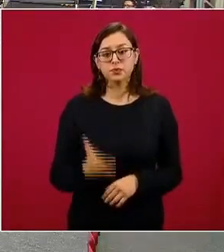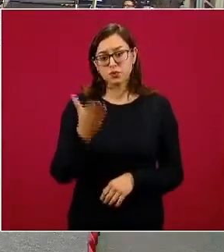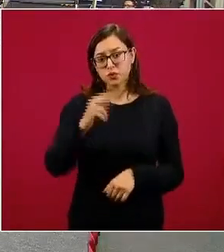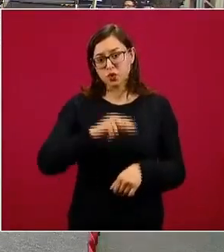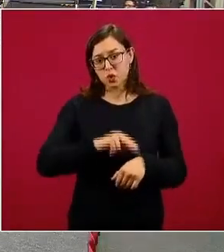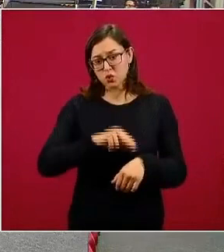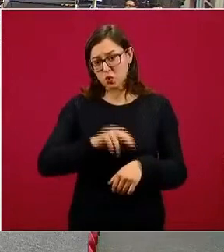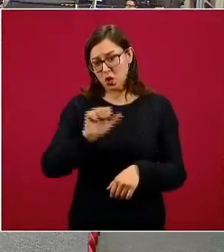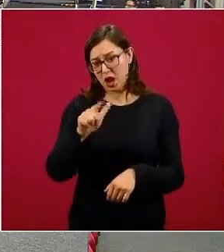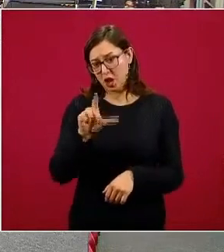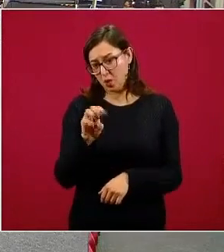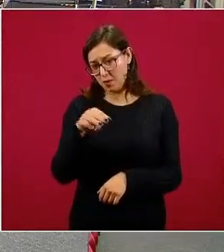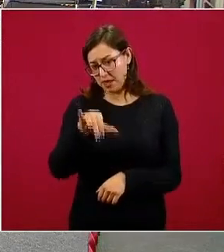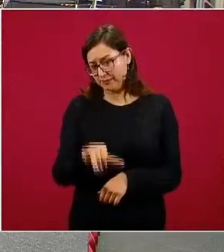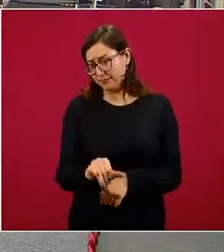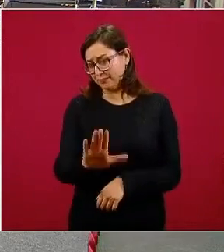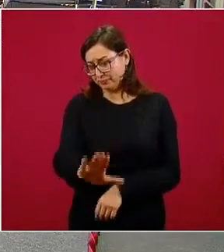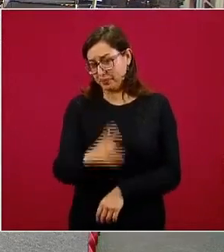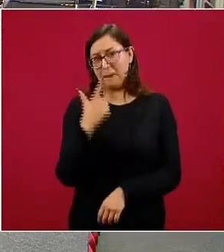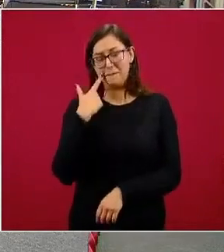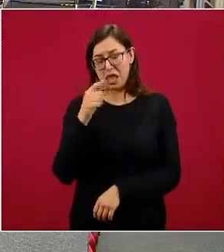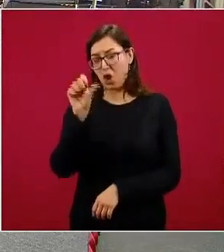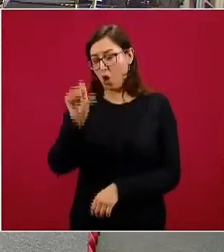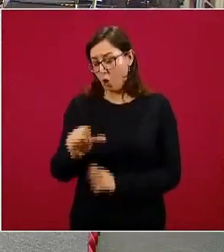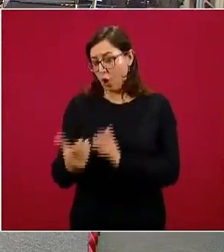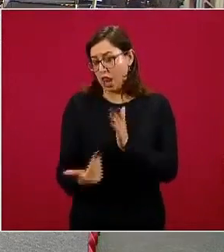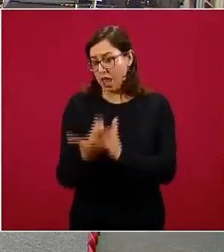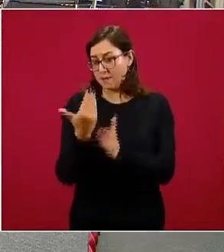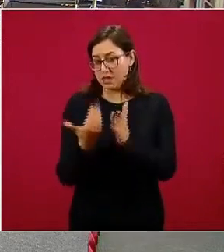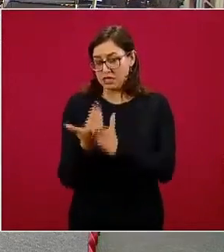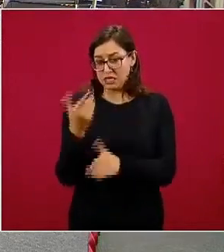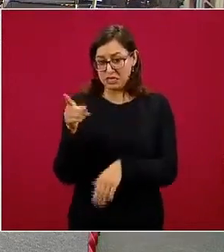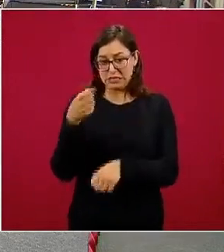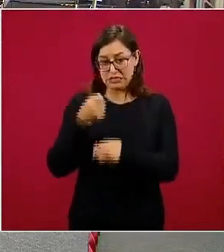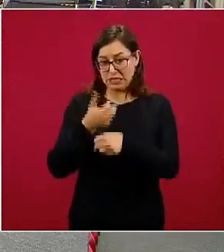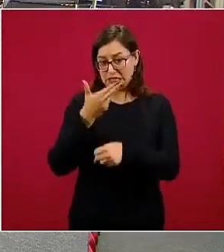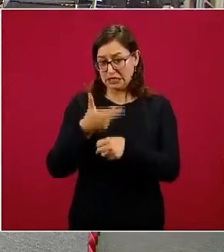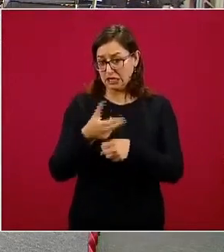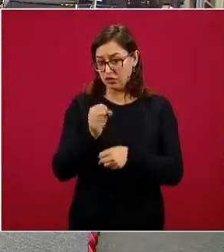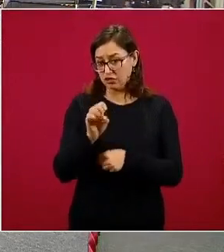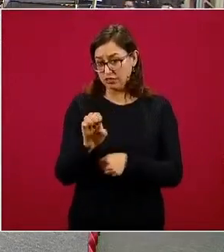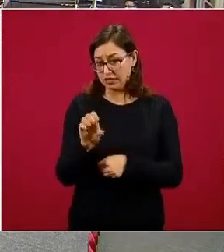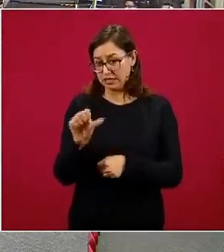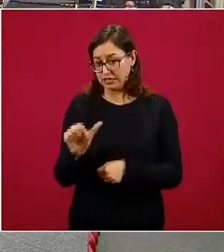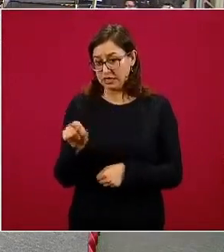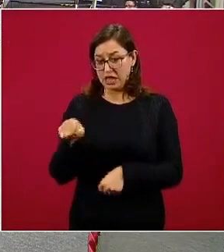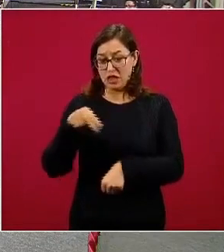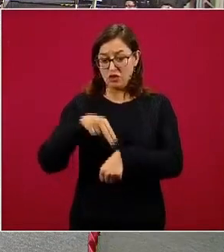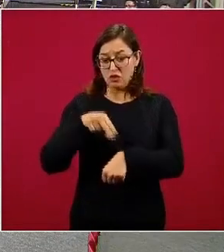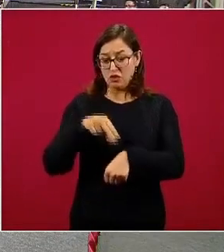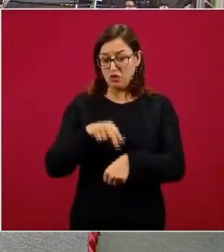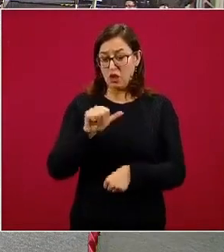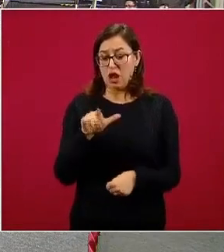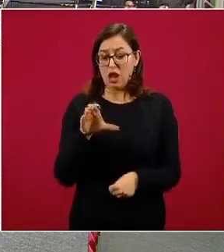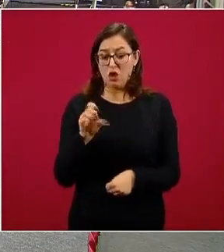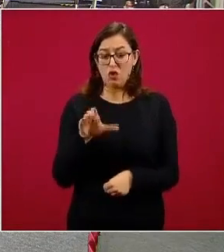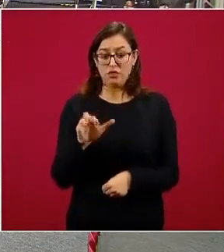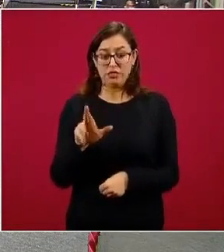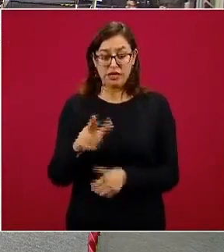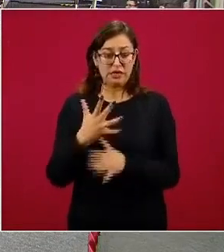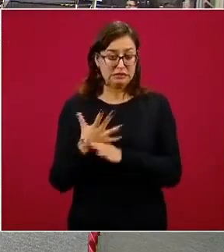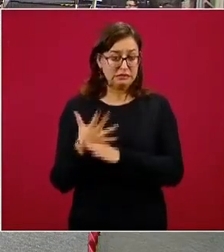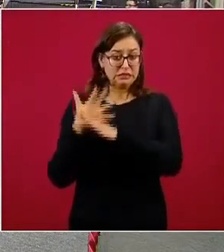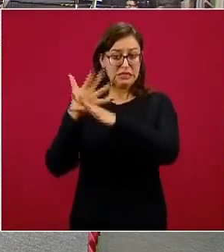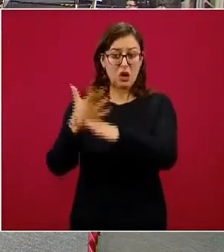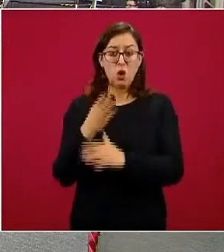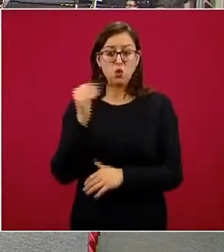por la mañana el secretario de Salud, el doctor Alcocer, comentó que había 9 estados en meseta,